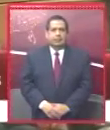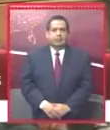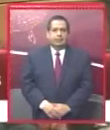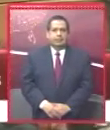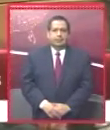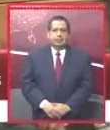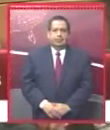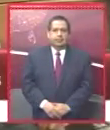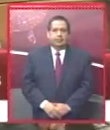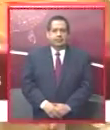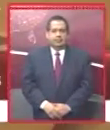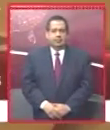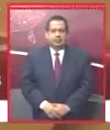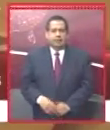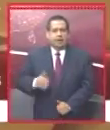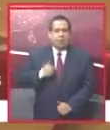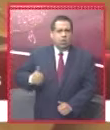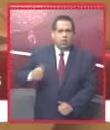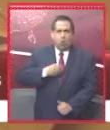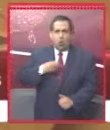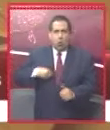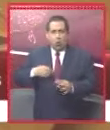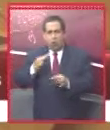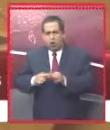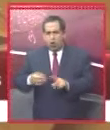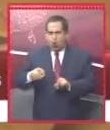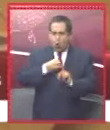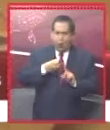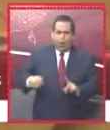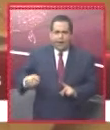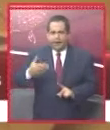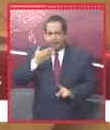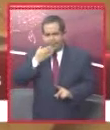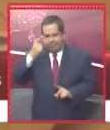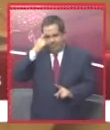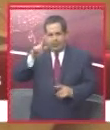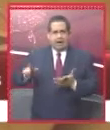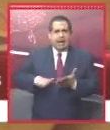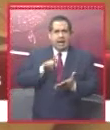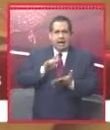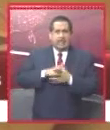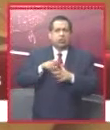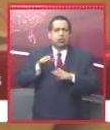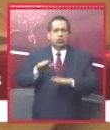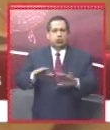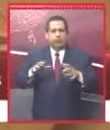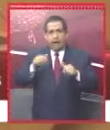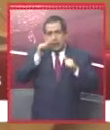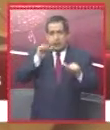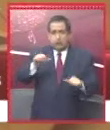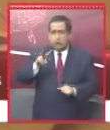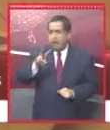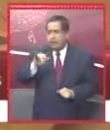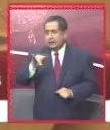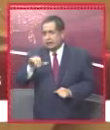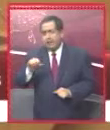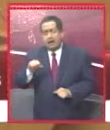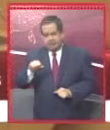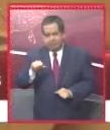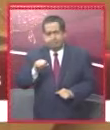La reforma cumple con el propósito de ordenar la emisión de la legislación en materia de atención a víctimas